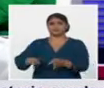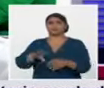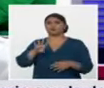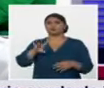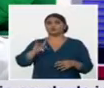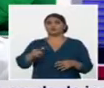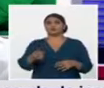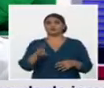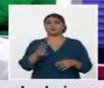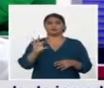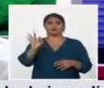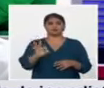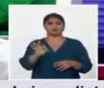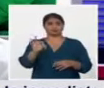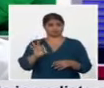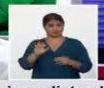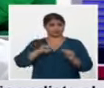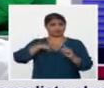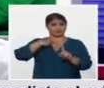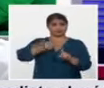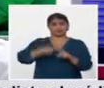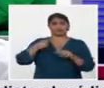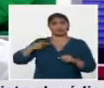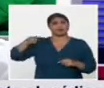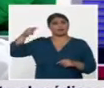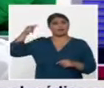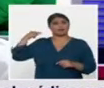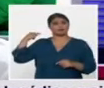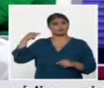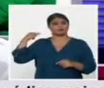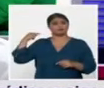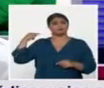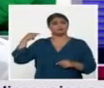49,3% de los casos diagnosticados ayer del sexo femenino.